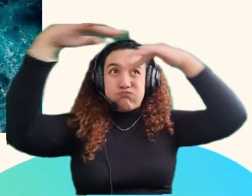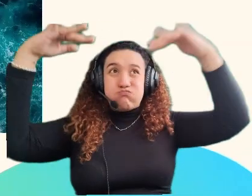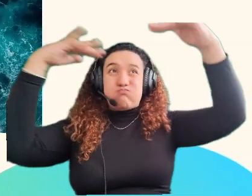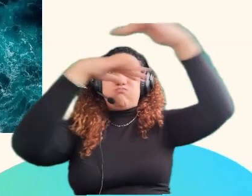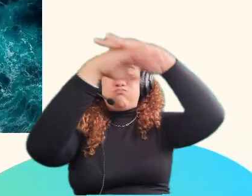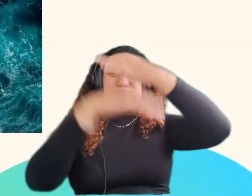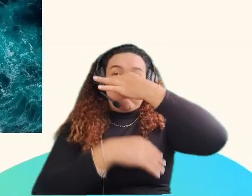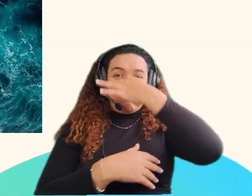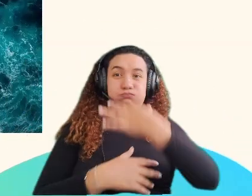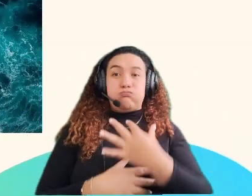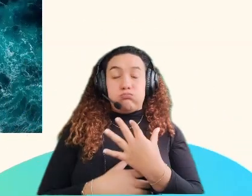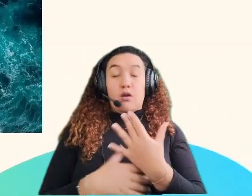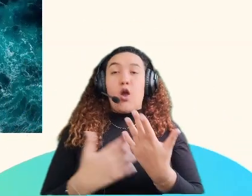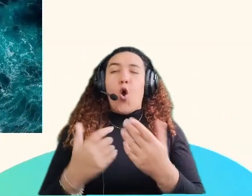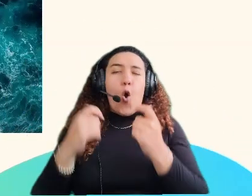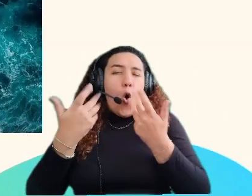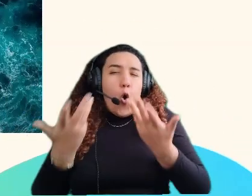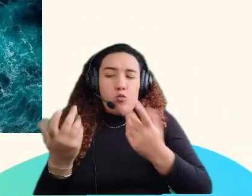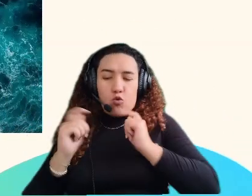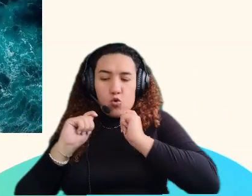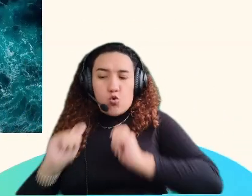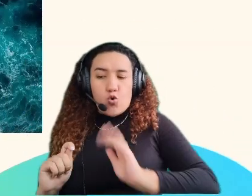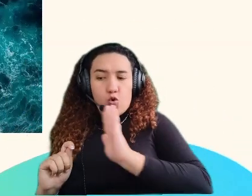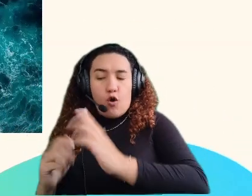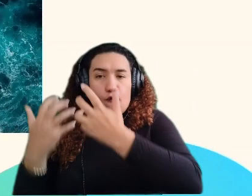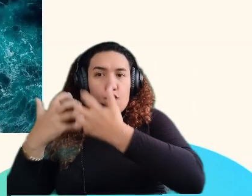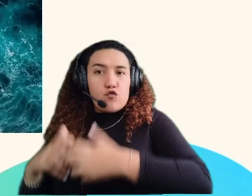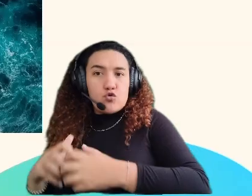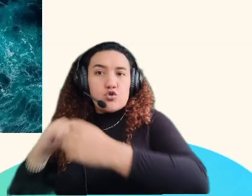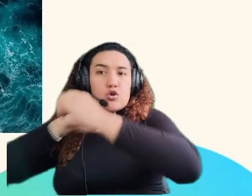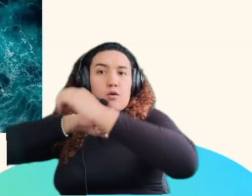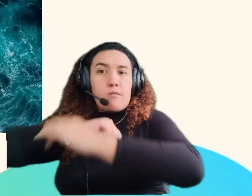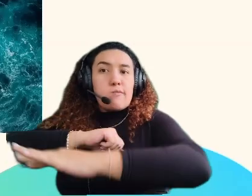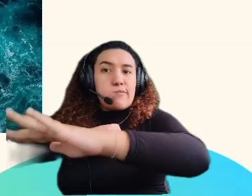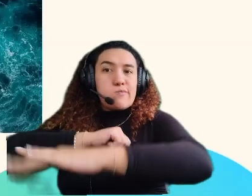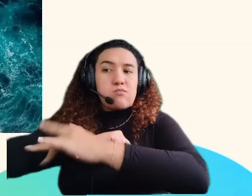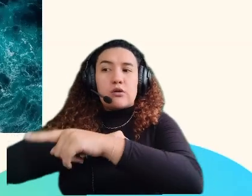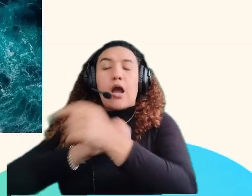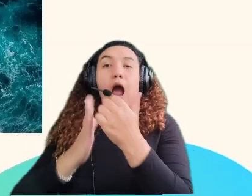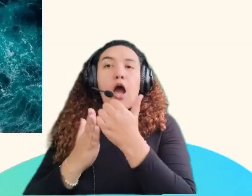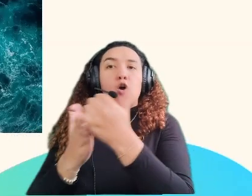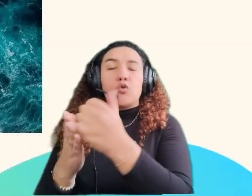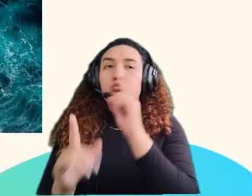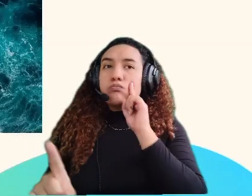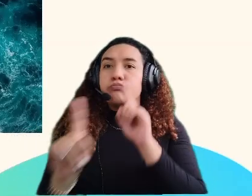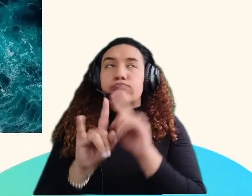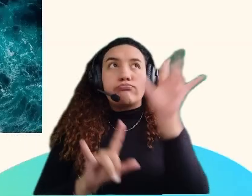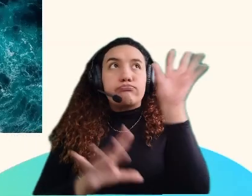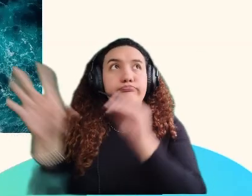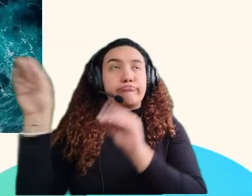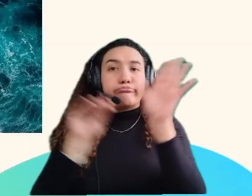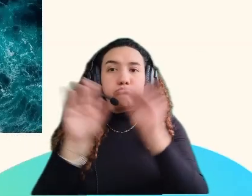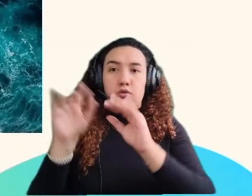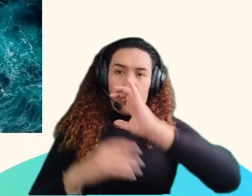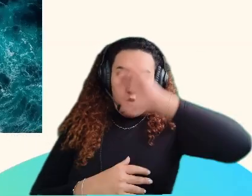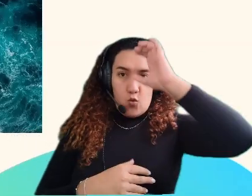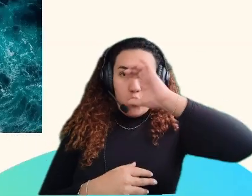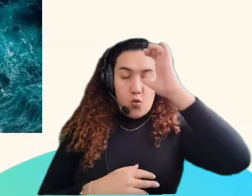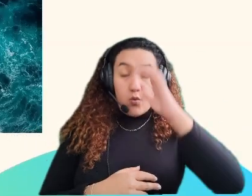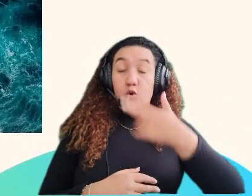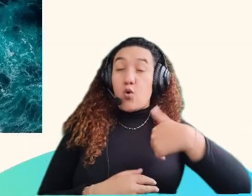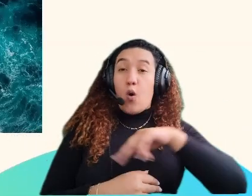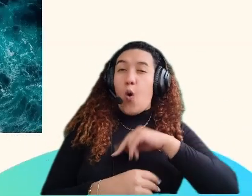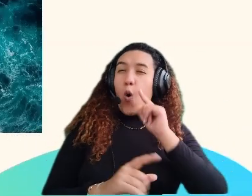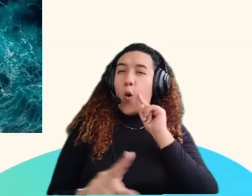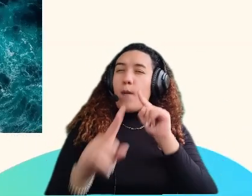El rol de los océanos, en este contexto los océanos actúan como sumideros naturales de carbono. Y nuestro agente